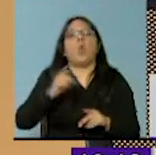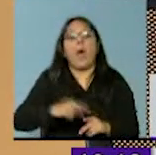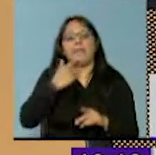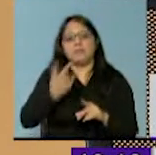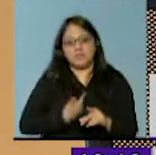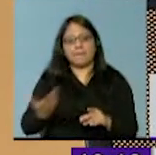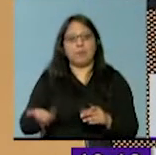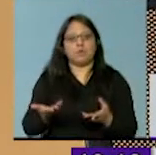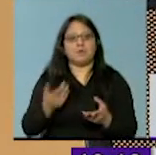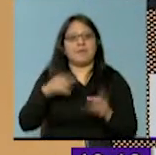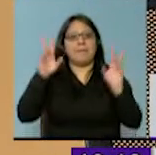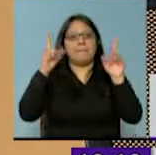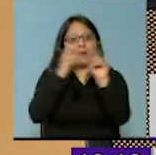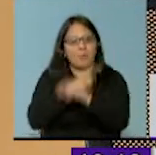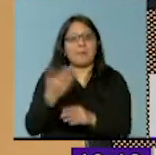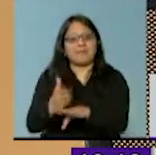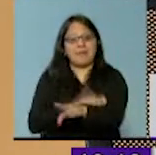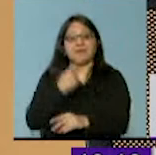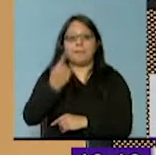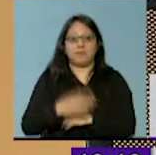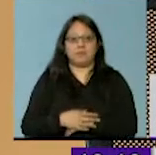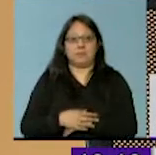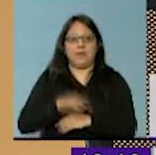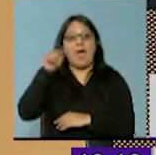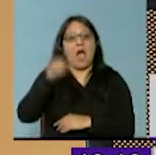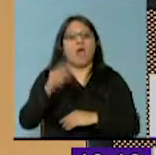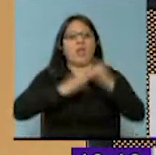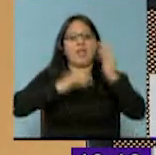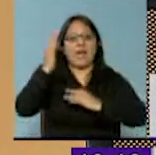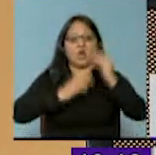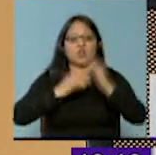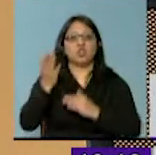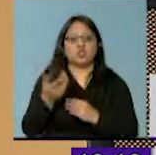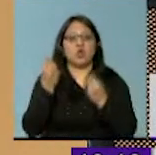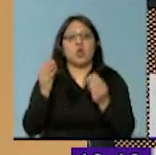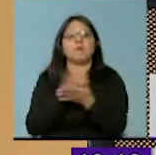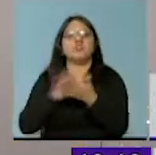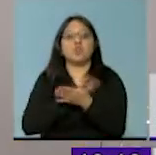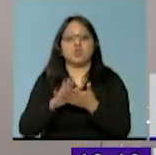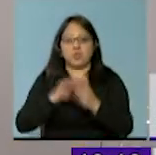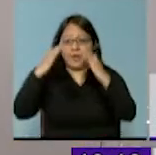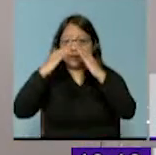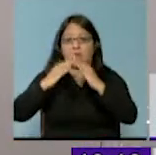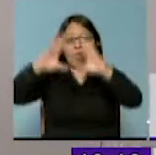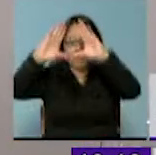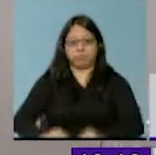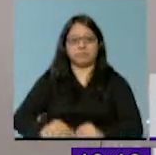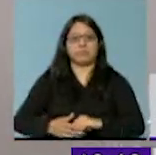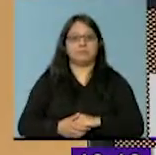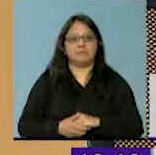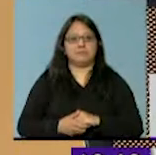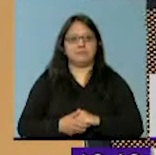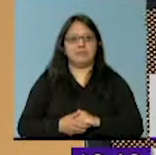las viviendas que tenían problemas en la construcción. Mariana, eso solamente se soluciona demoliendo la casa. ¿Cómo vas a